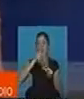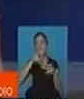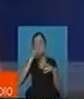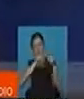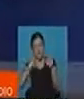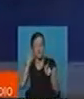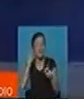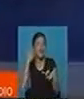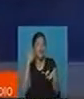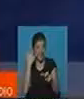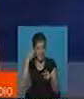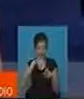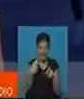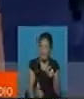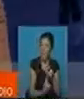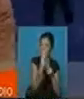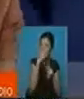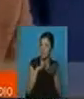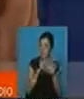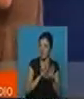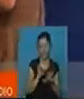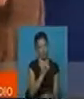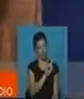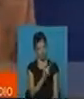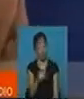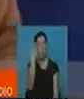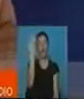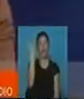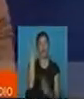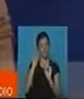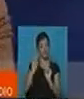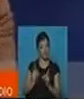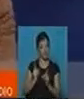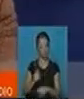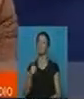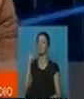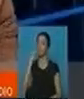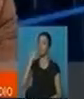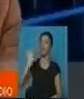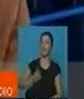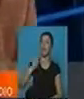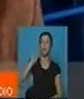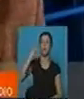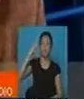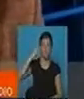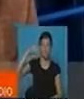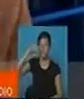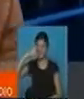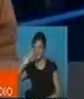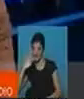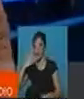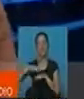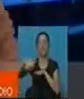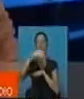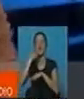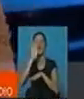gay no es el primero. En junio del año 73, sí, claro, se mató en